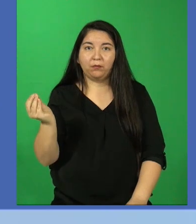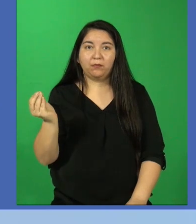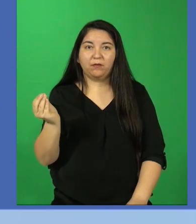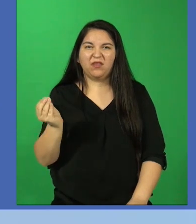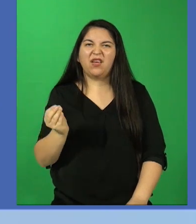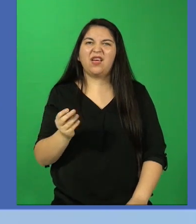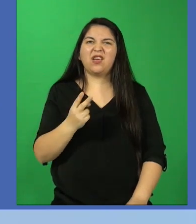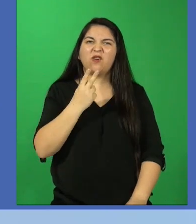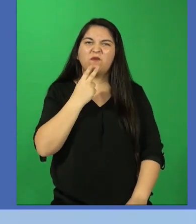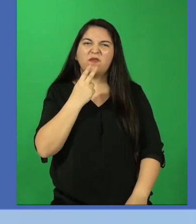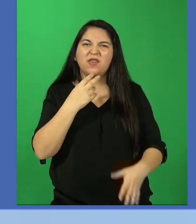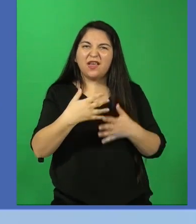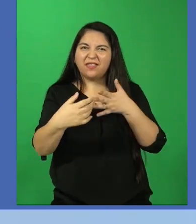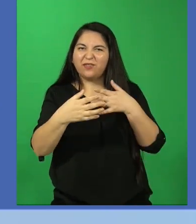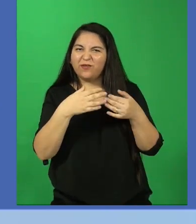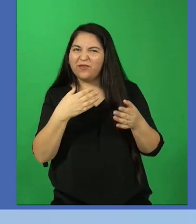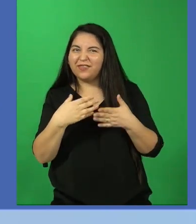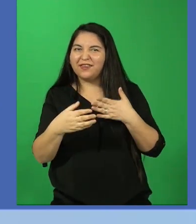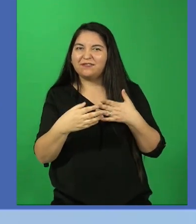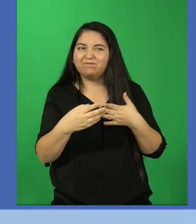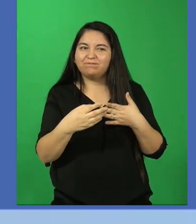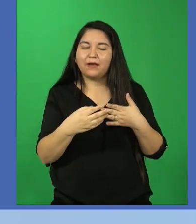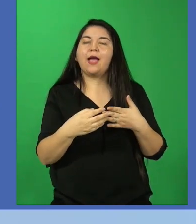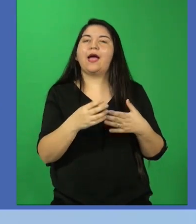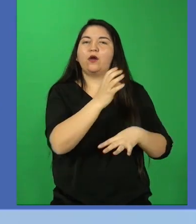En un bosque.